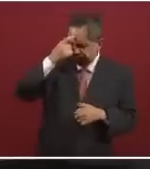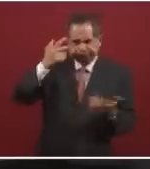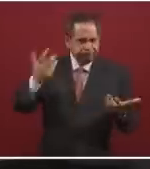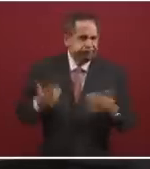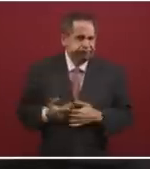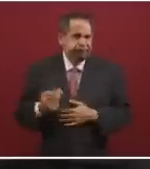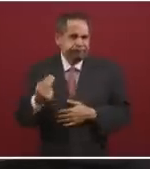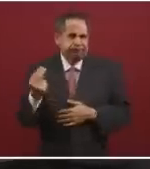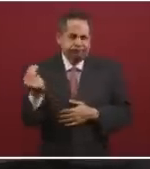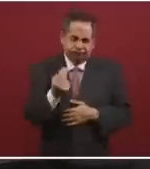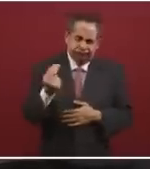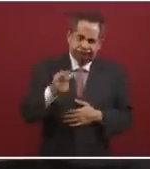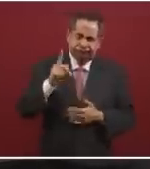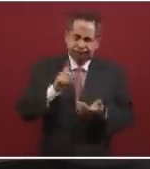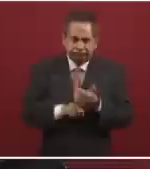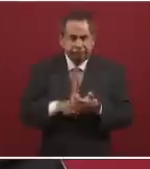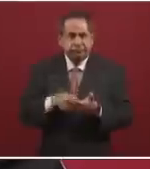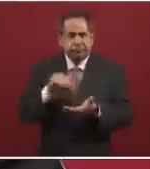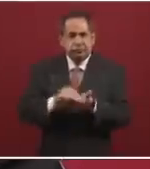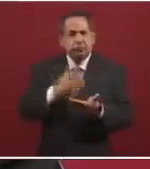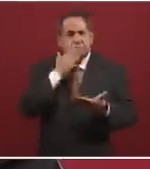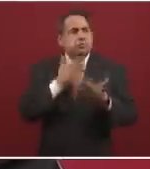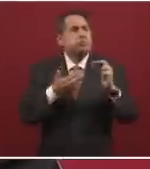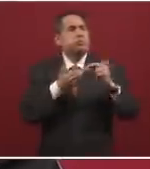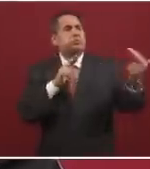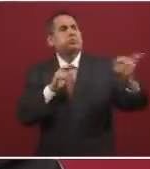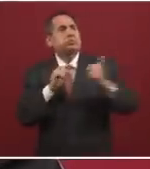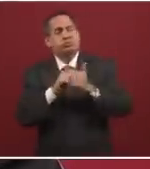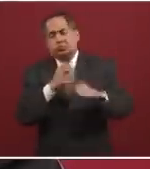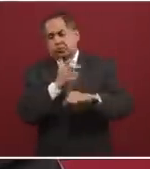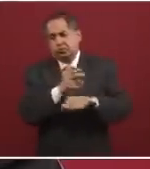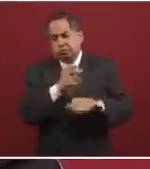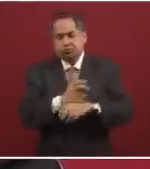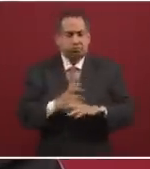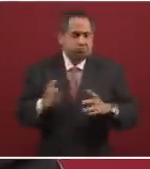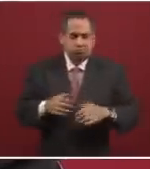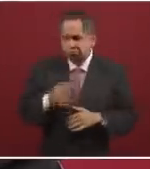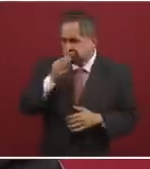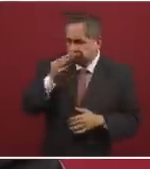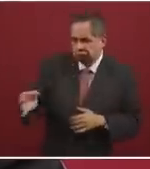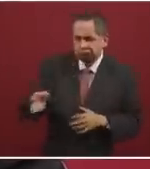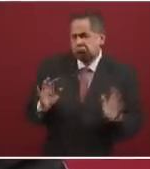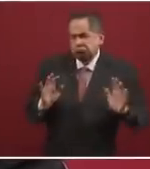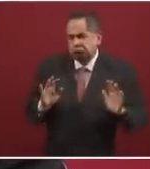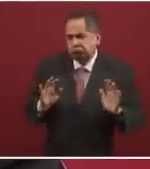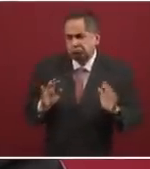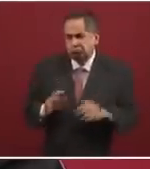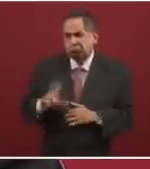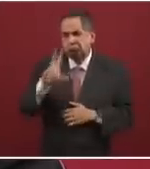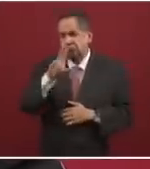necesario el mantener buenas relaciones con el gobierno de Estados Unidos, de no